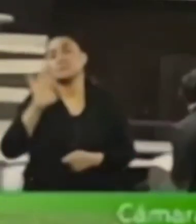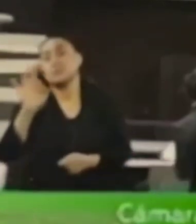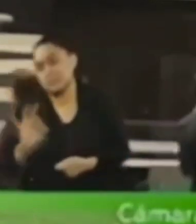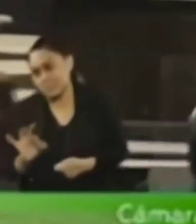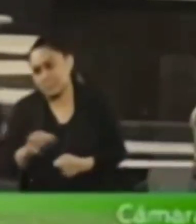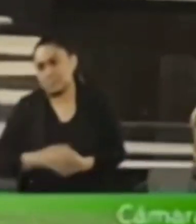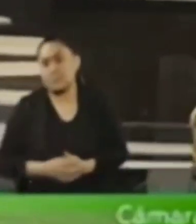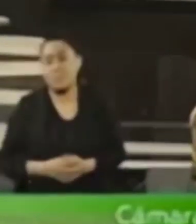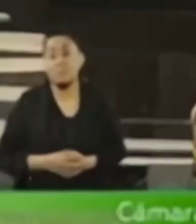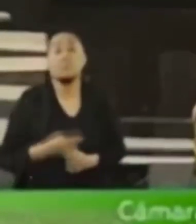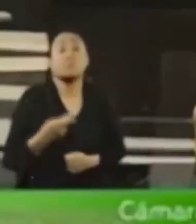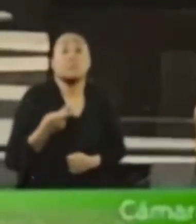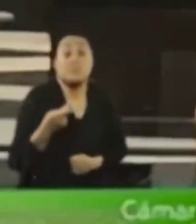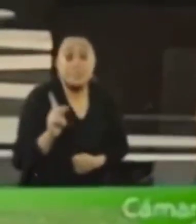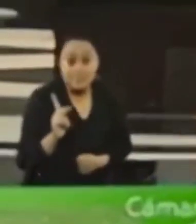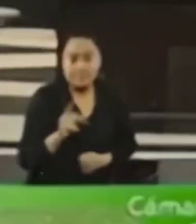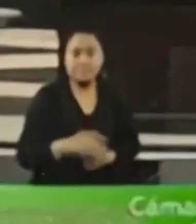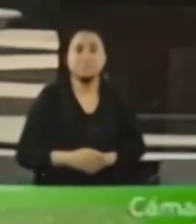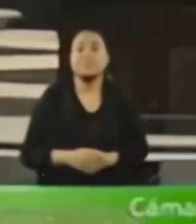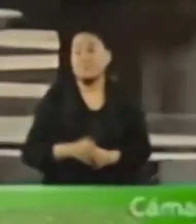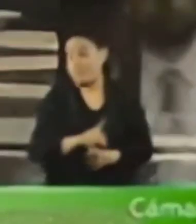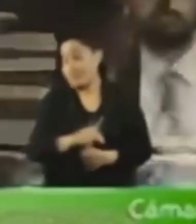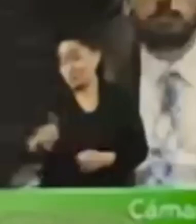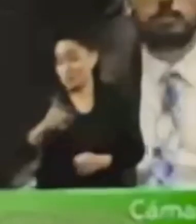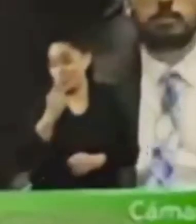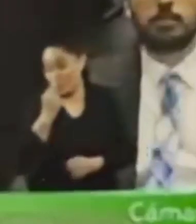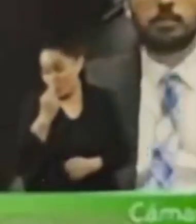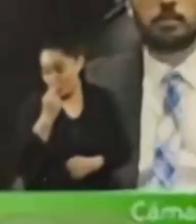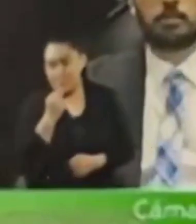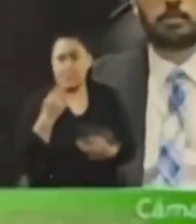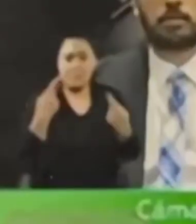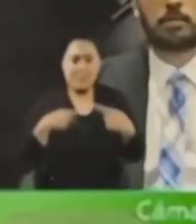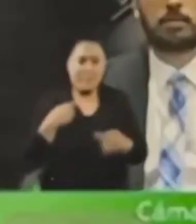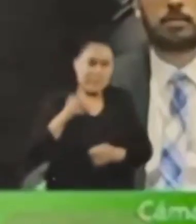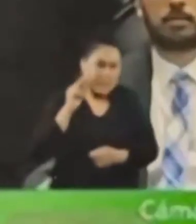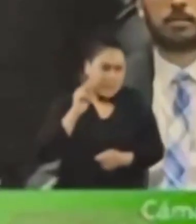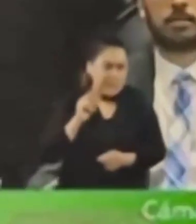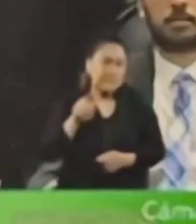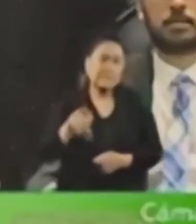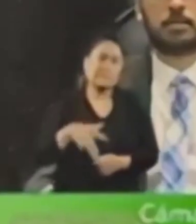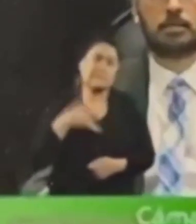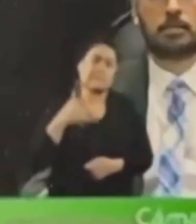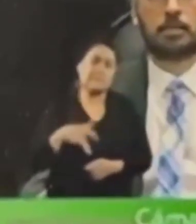46%. Sin embargo, el caso de las policías alcanzaron un